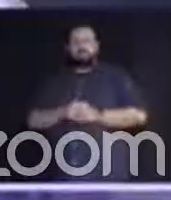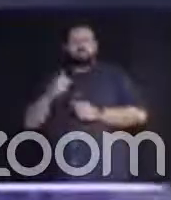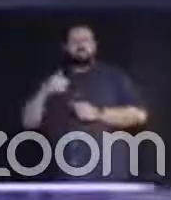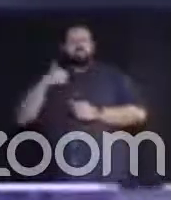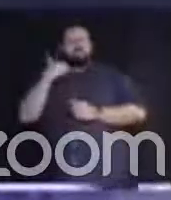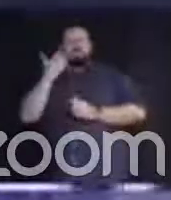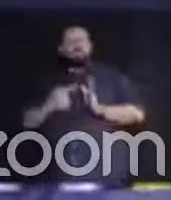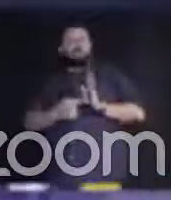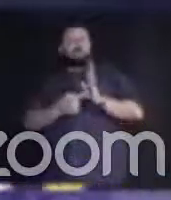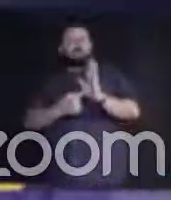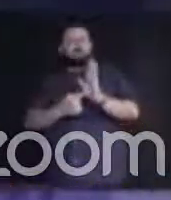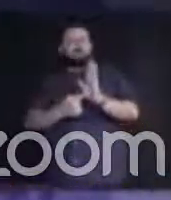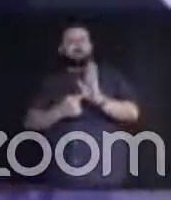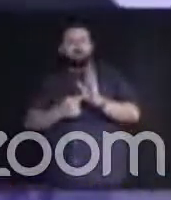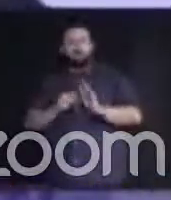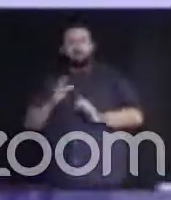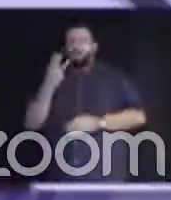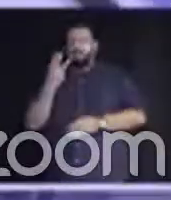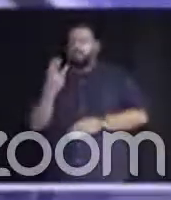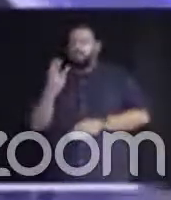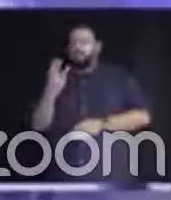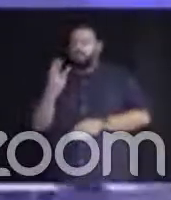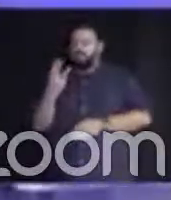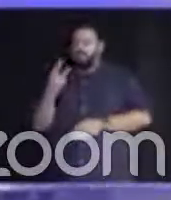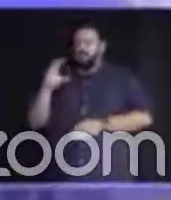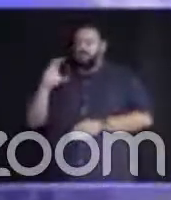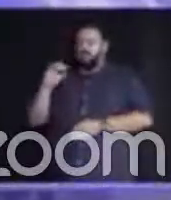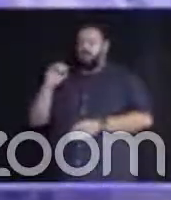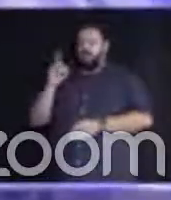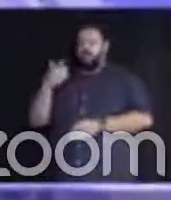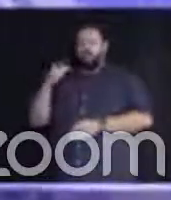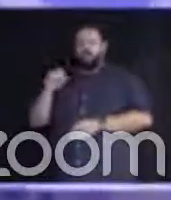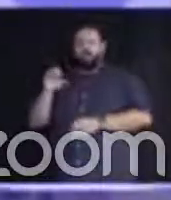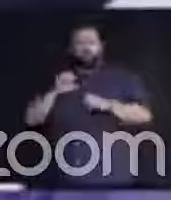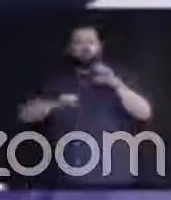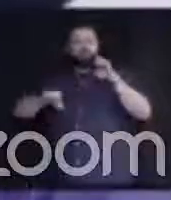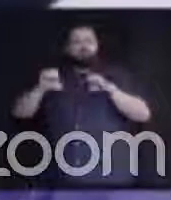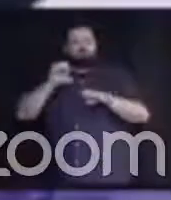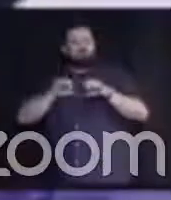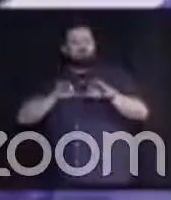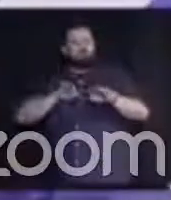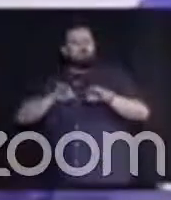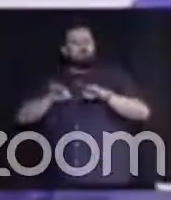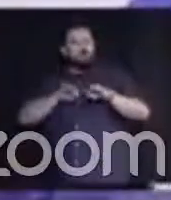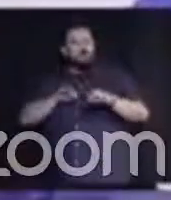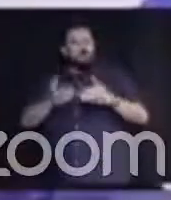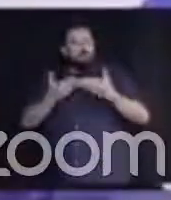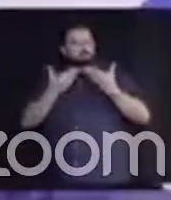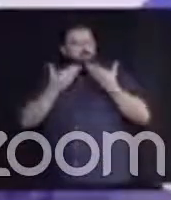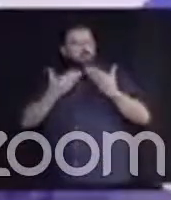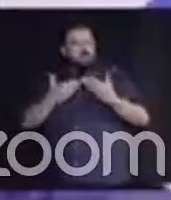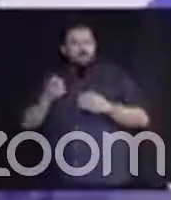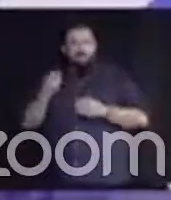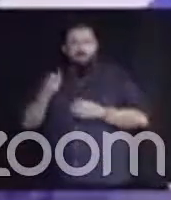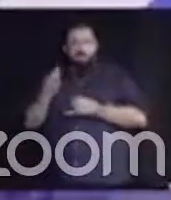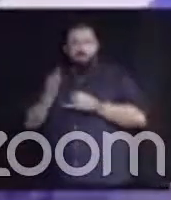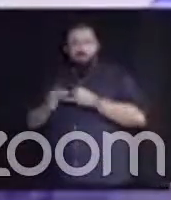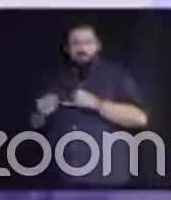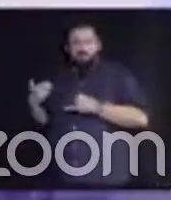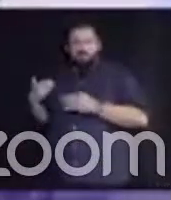Voy a mencionar a 3 códigos de empresarios que han estado haciendo un trabajo impresionante en los últimos